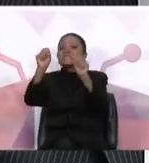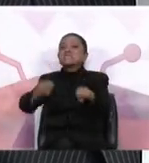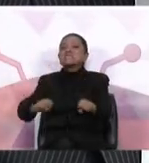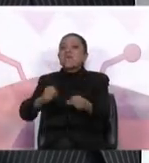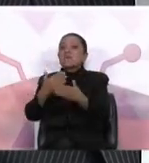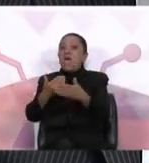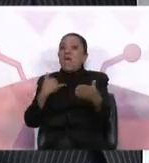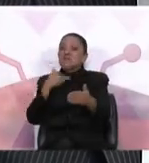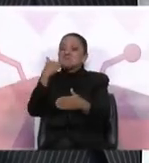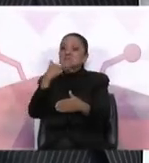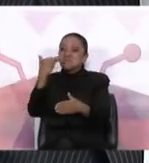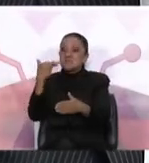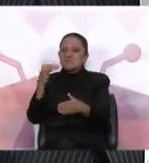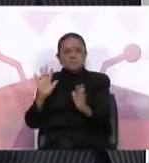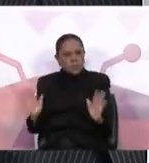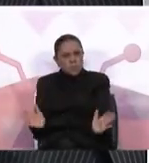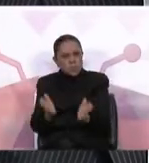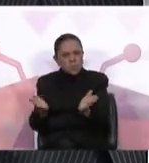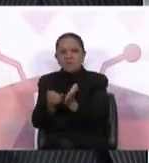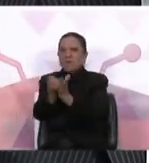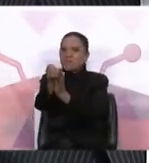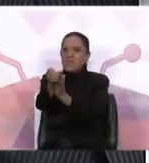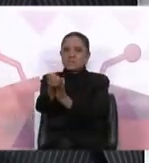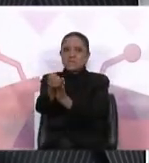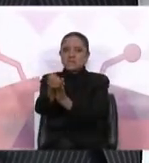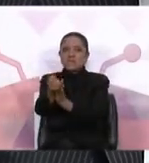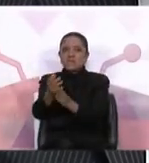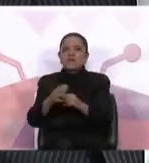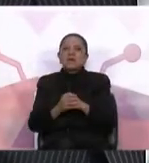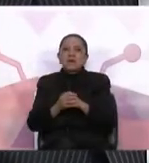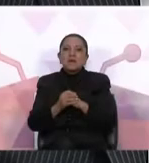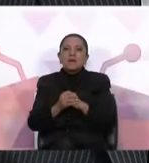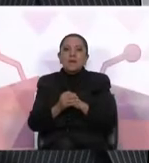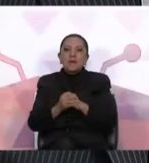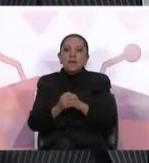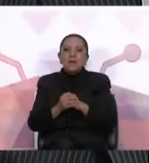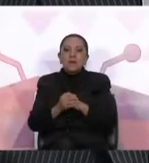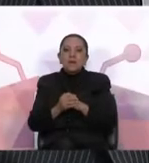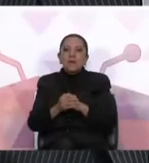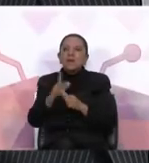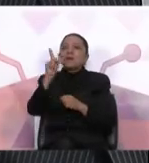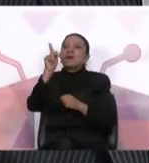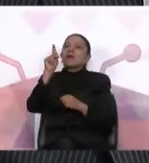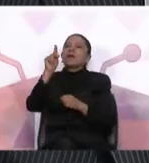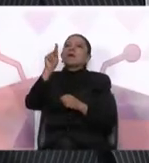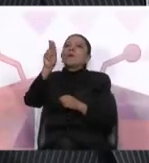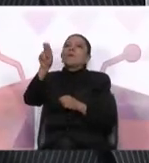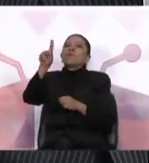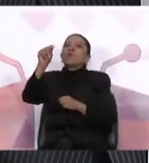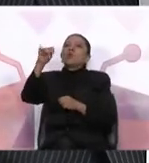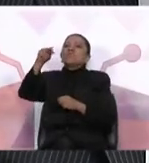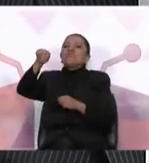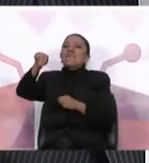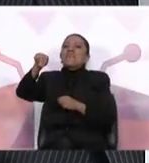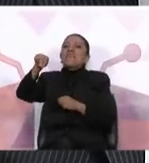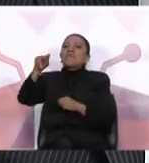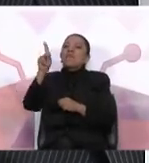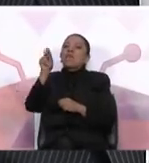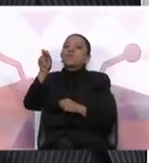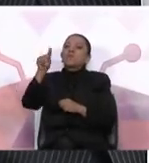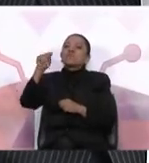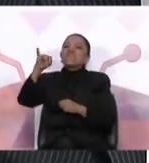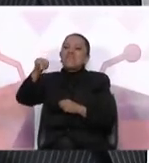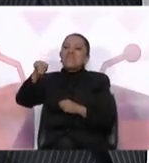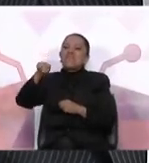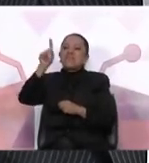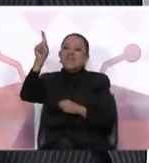impulsarlo decididamente putin perdón putin un líder muy fuerte en